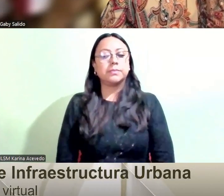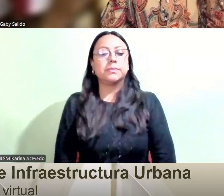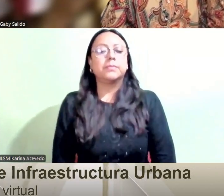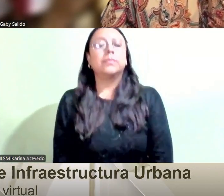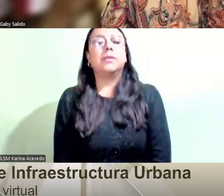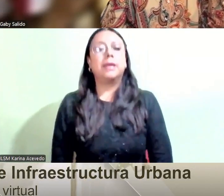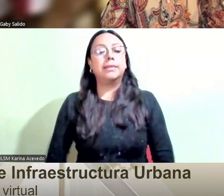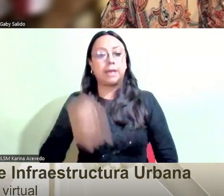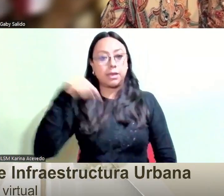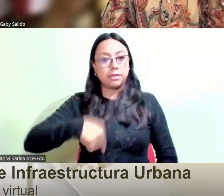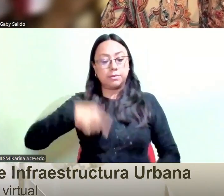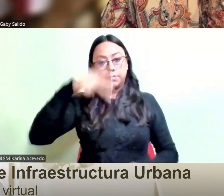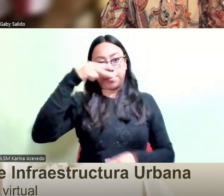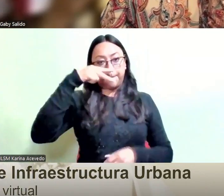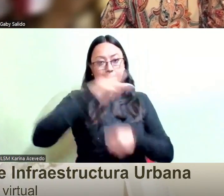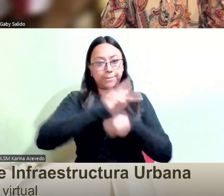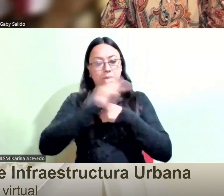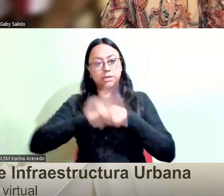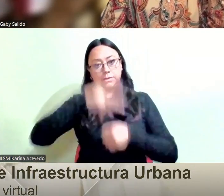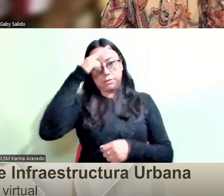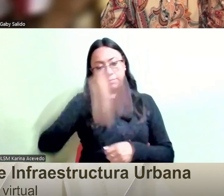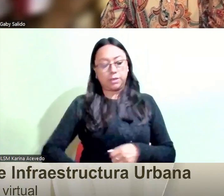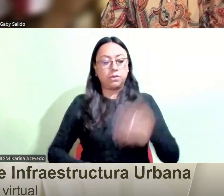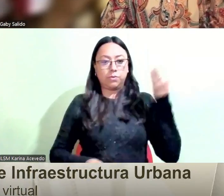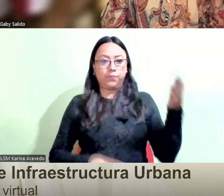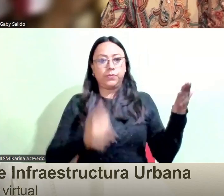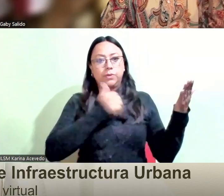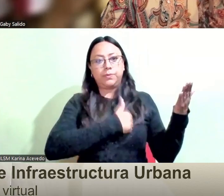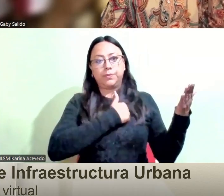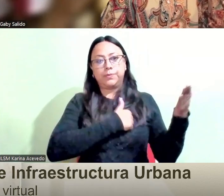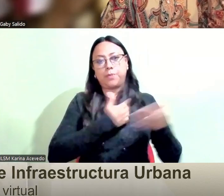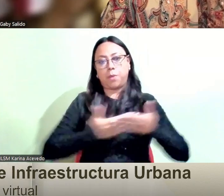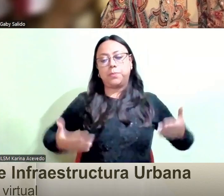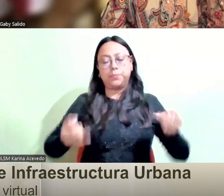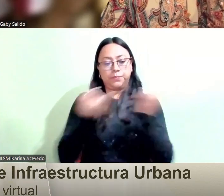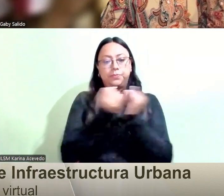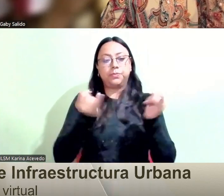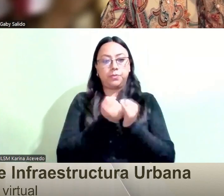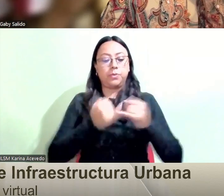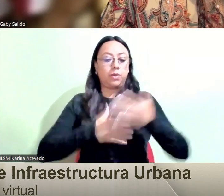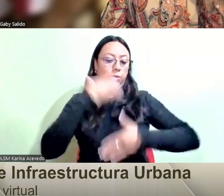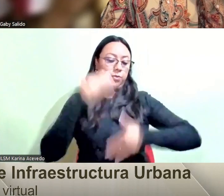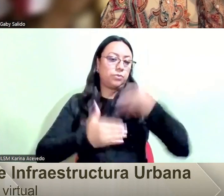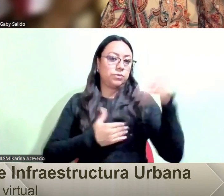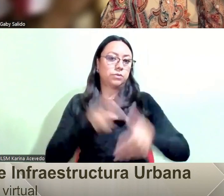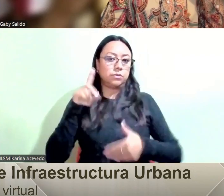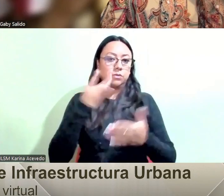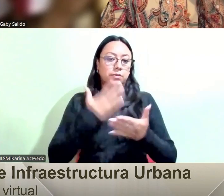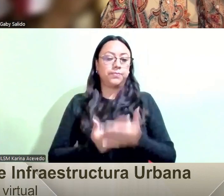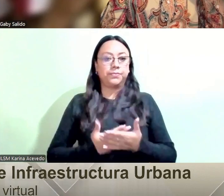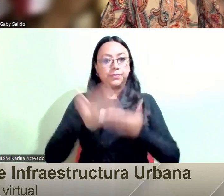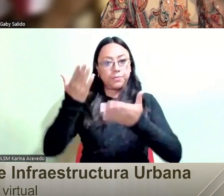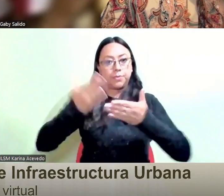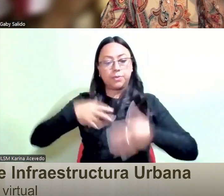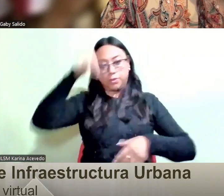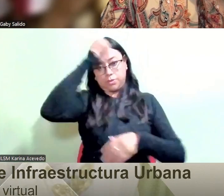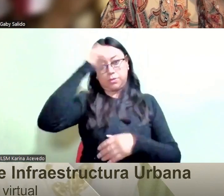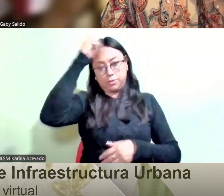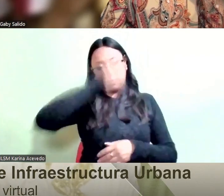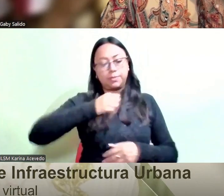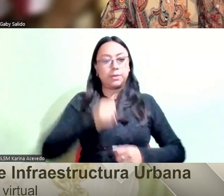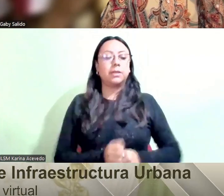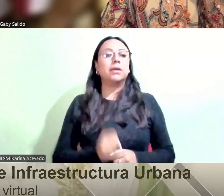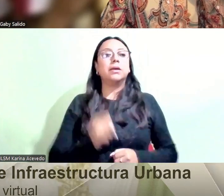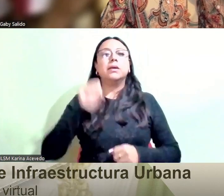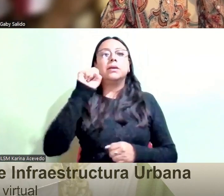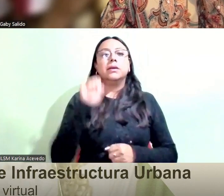es importante señalar que durante el proceso de dictaminación se recibieron las opiniones favorables de la Secretaría de Desarrollo Urbano y Vivienda,